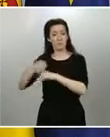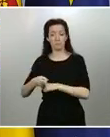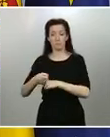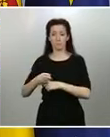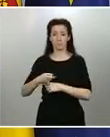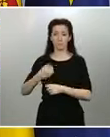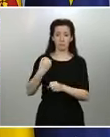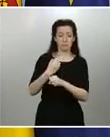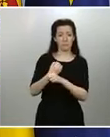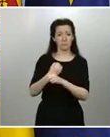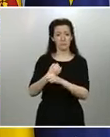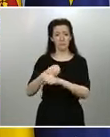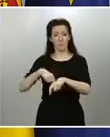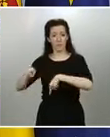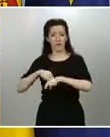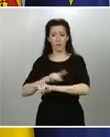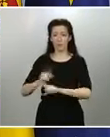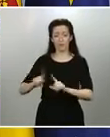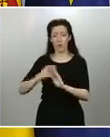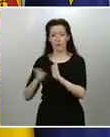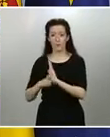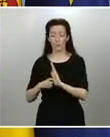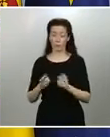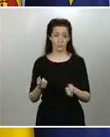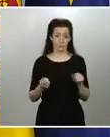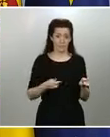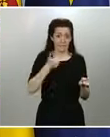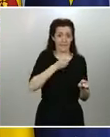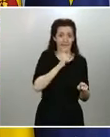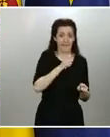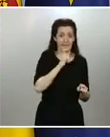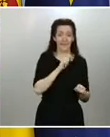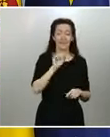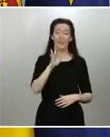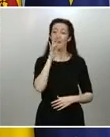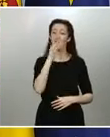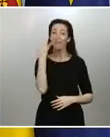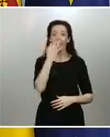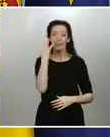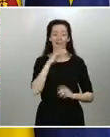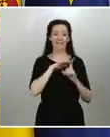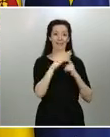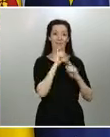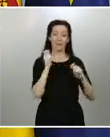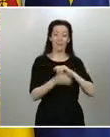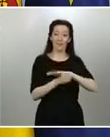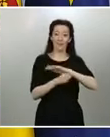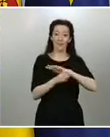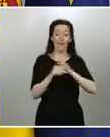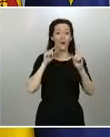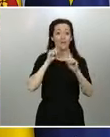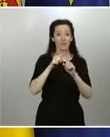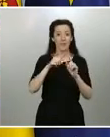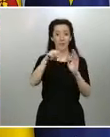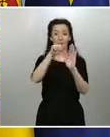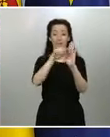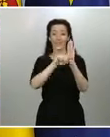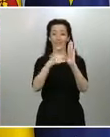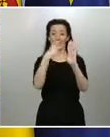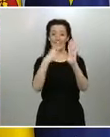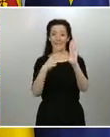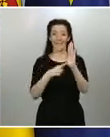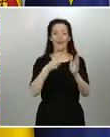ordenado necesitamos también el instrumento jurídico que nos permita como digo ambas cosas restringir la movilidad